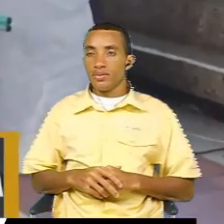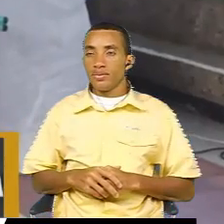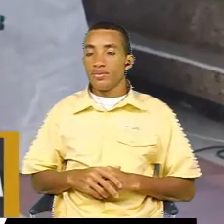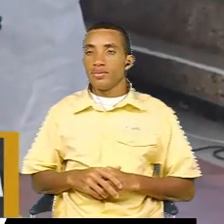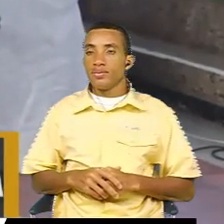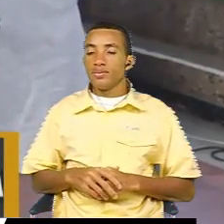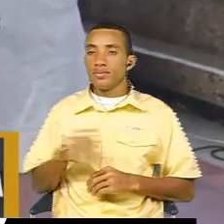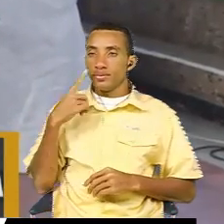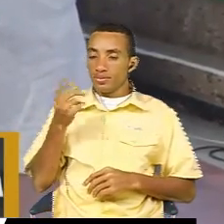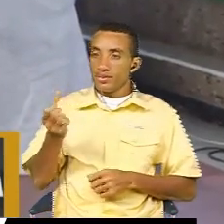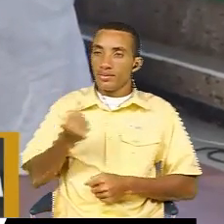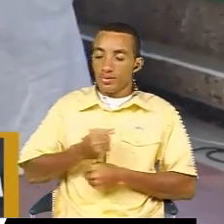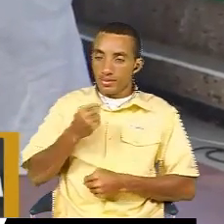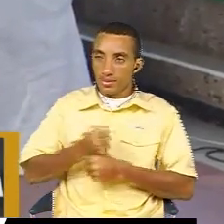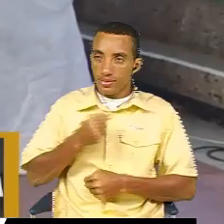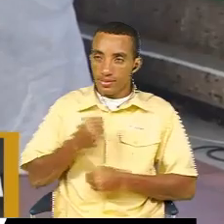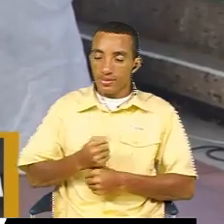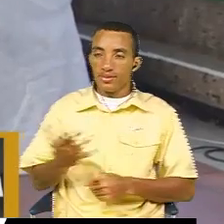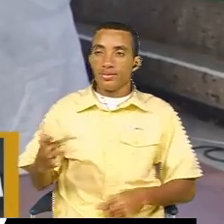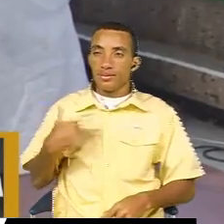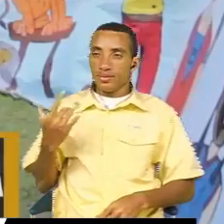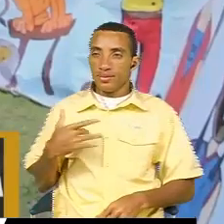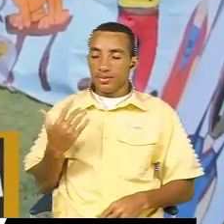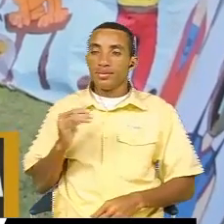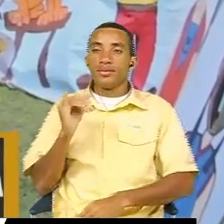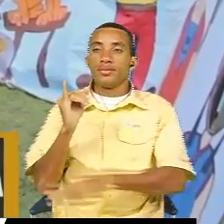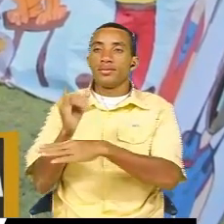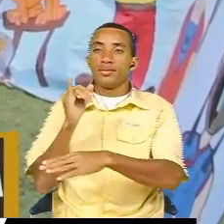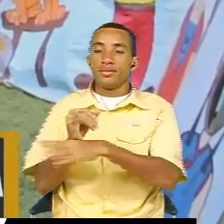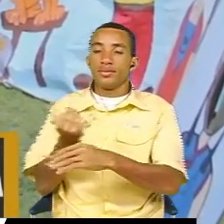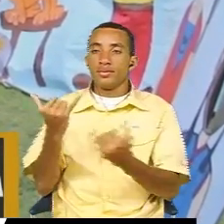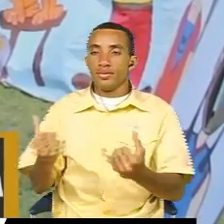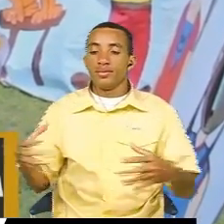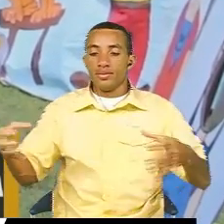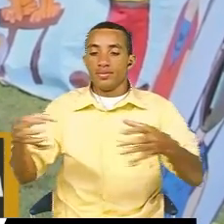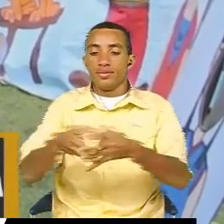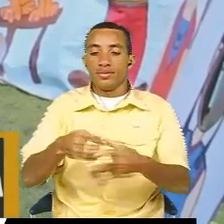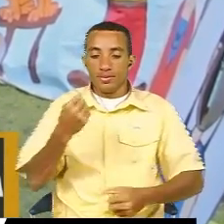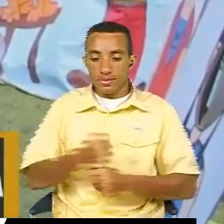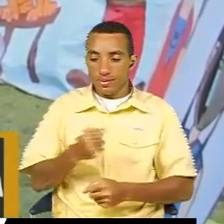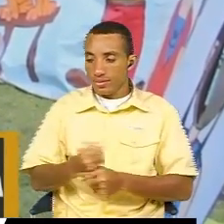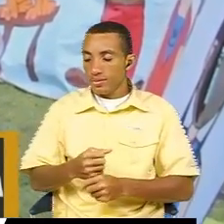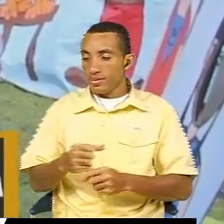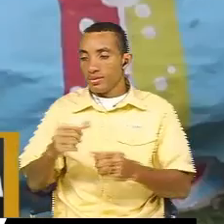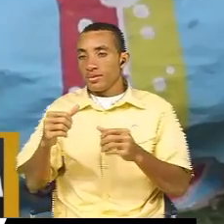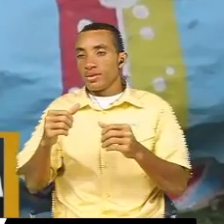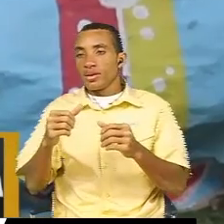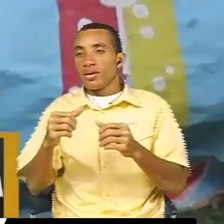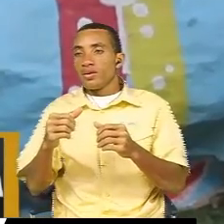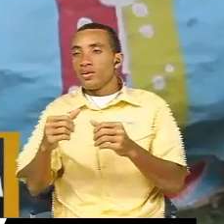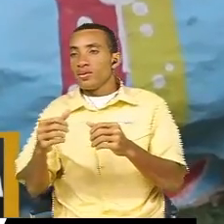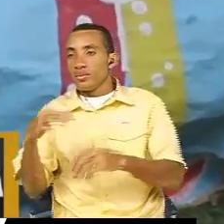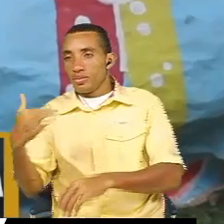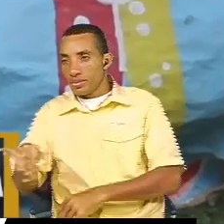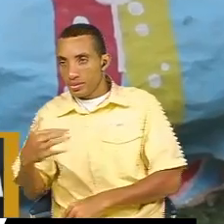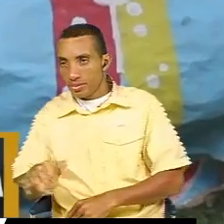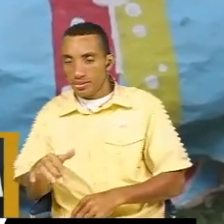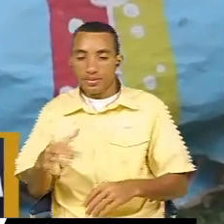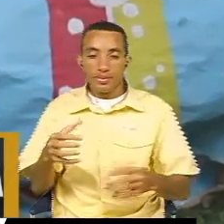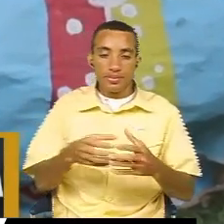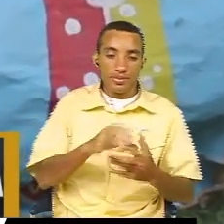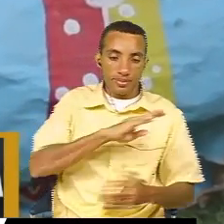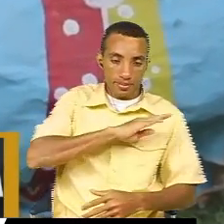Un trabajo que integra el sentir de una institución y el trabajo en equipo de los diferentes grados de primaria y bachillerato. Exposiciones realizadas